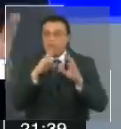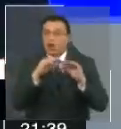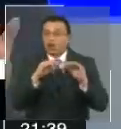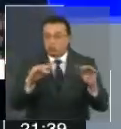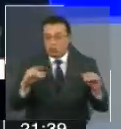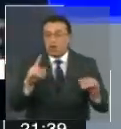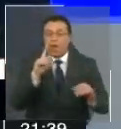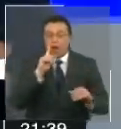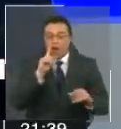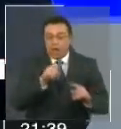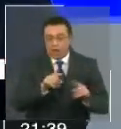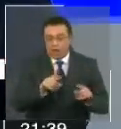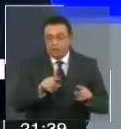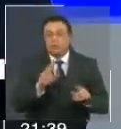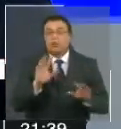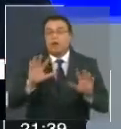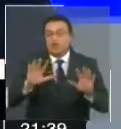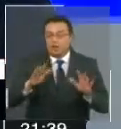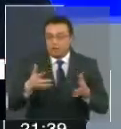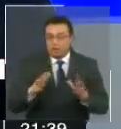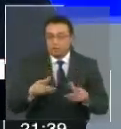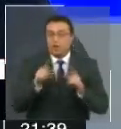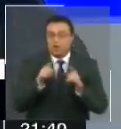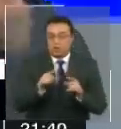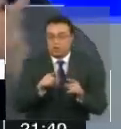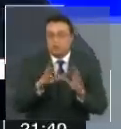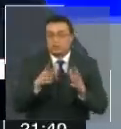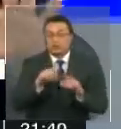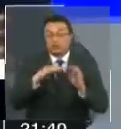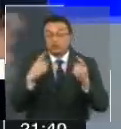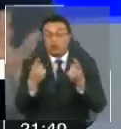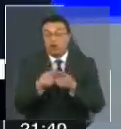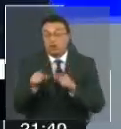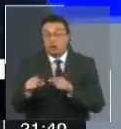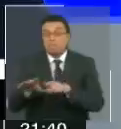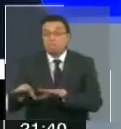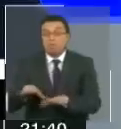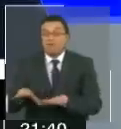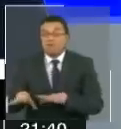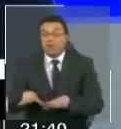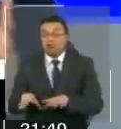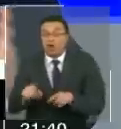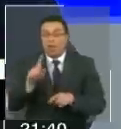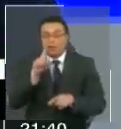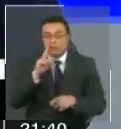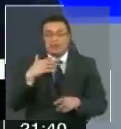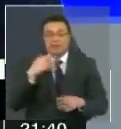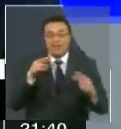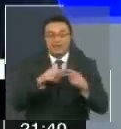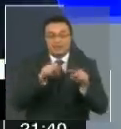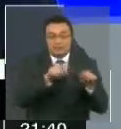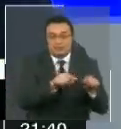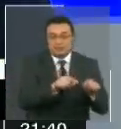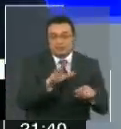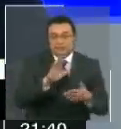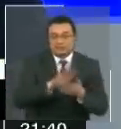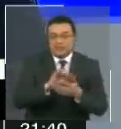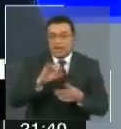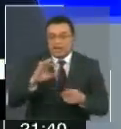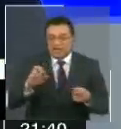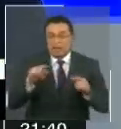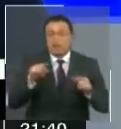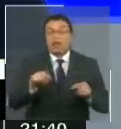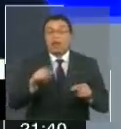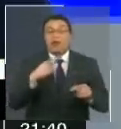que probablemente todo este movimiento tenía que ver con este caso y para evitar